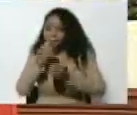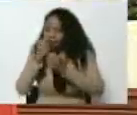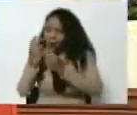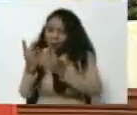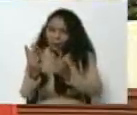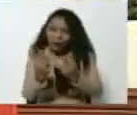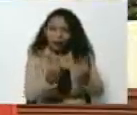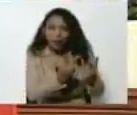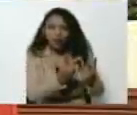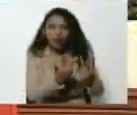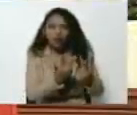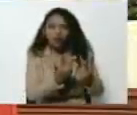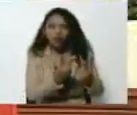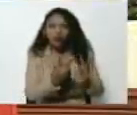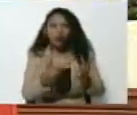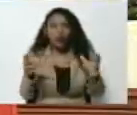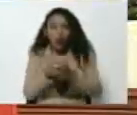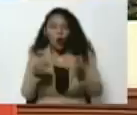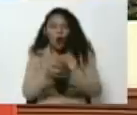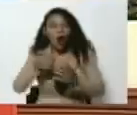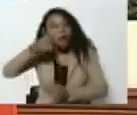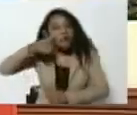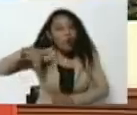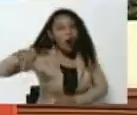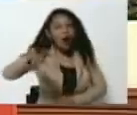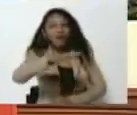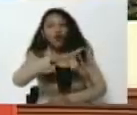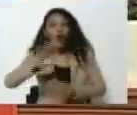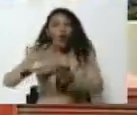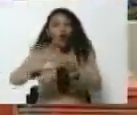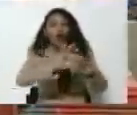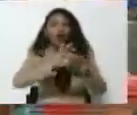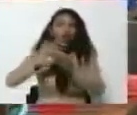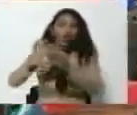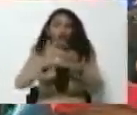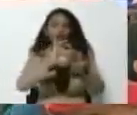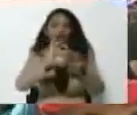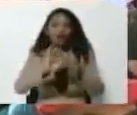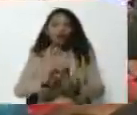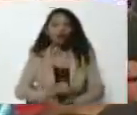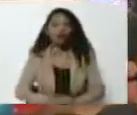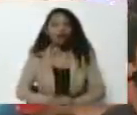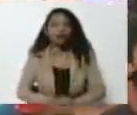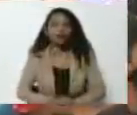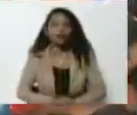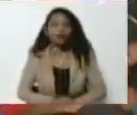Bienvenida, camarada, el pueblo unido.